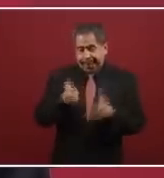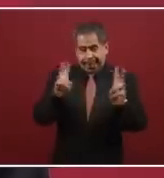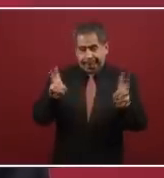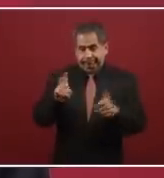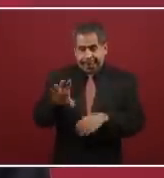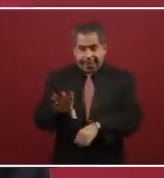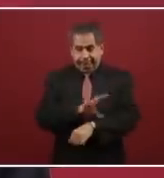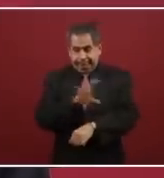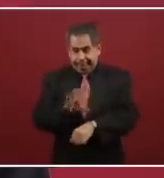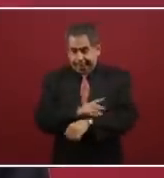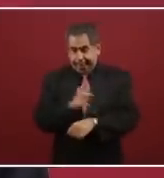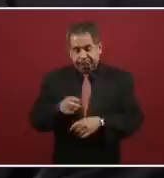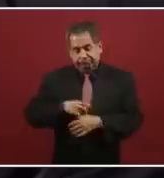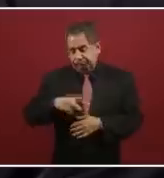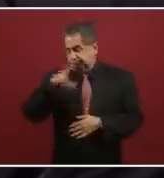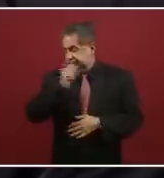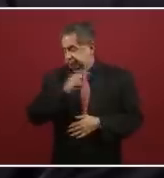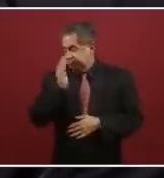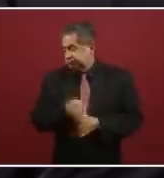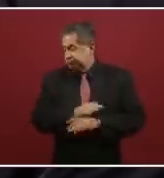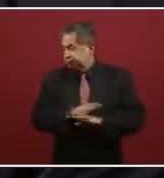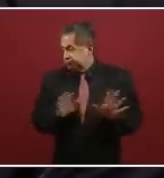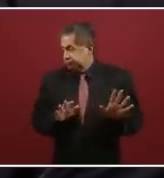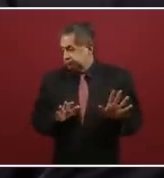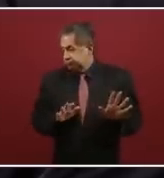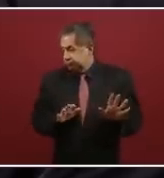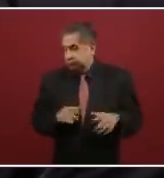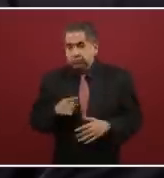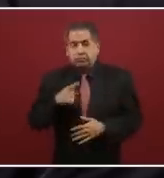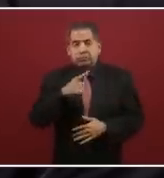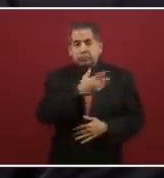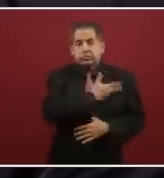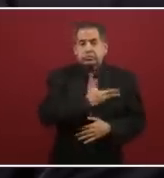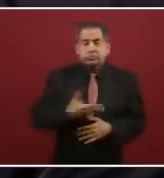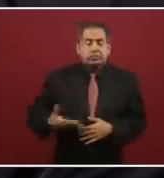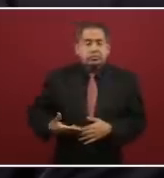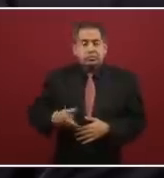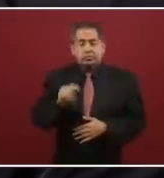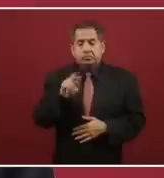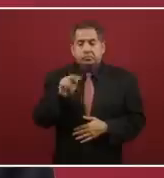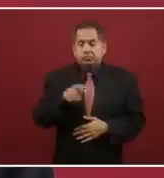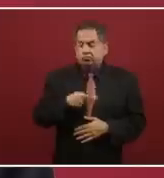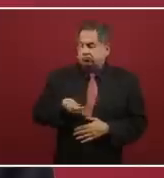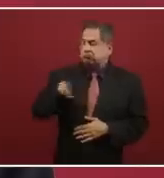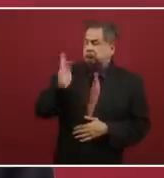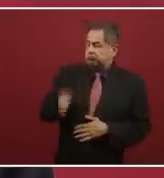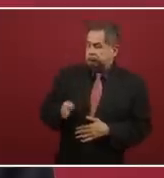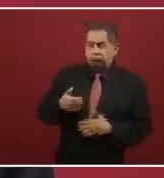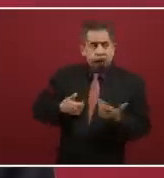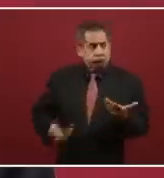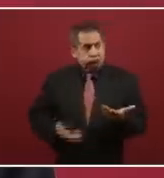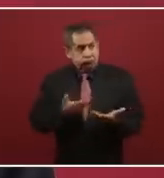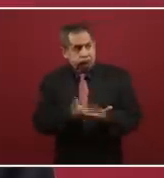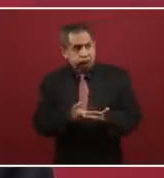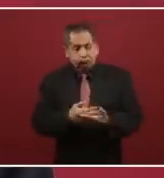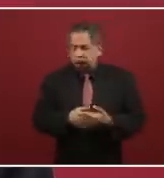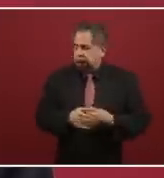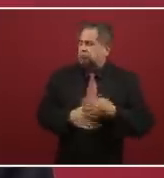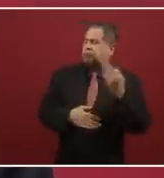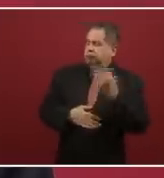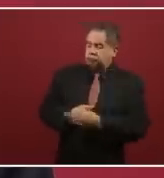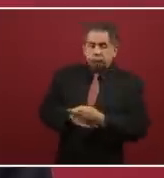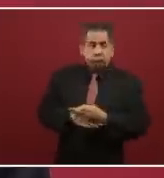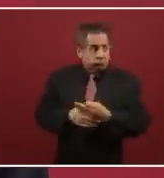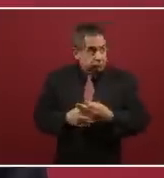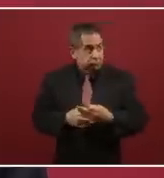el presidente Trump aceptó nuestra propuesta. Y